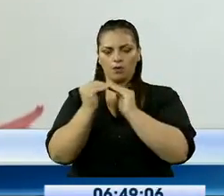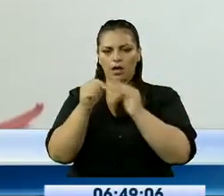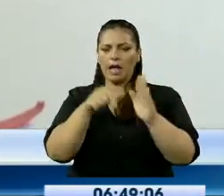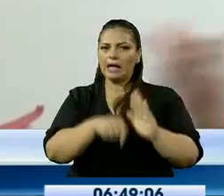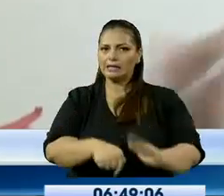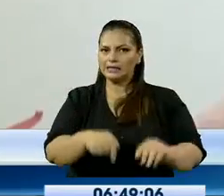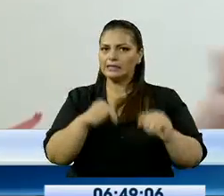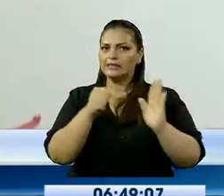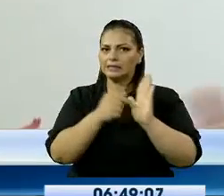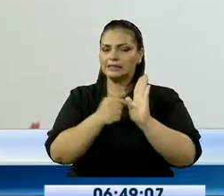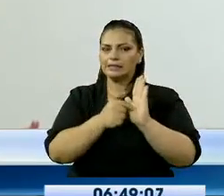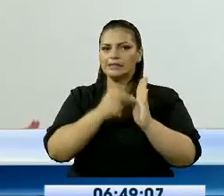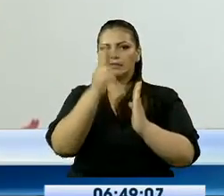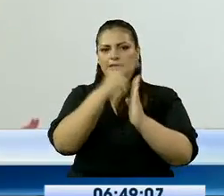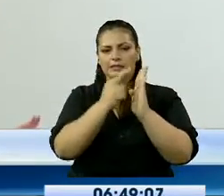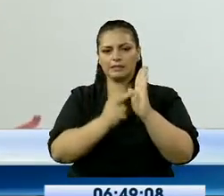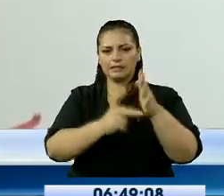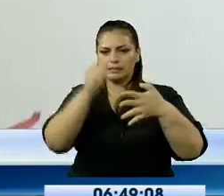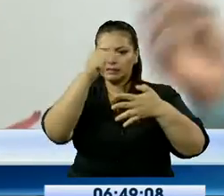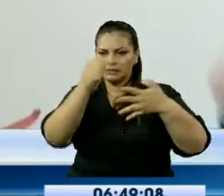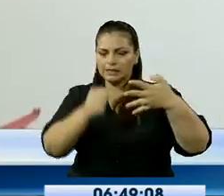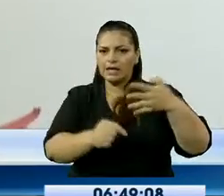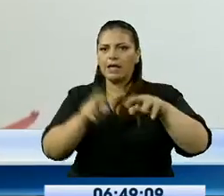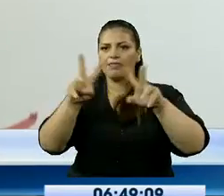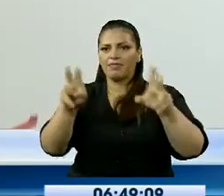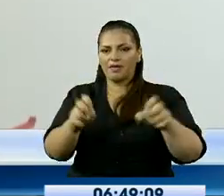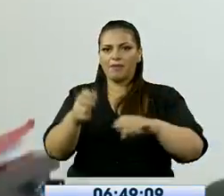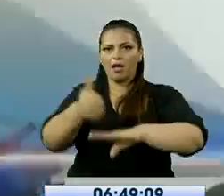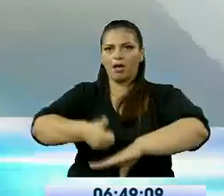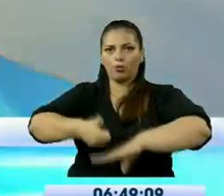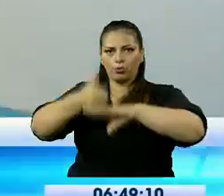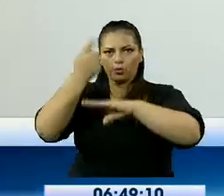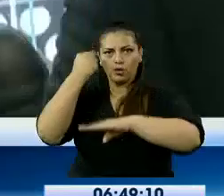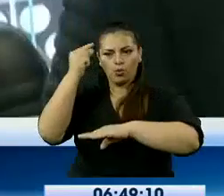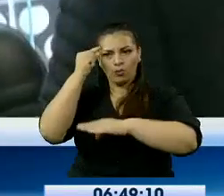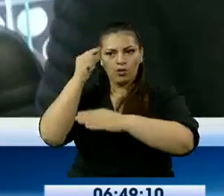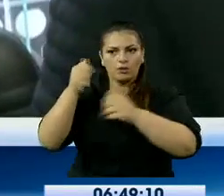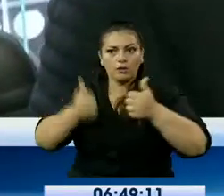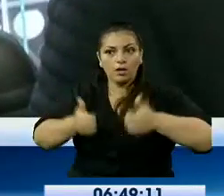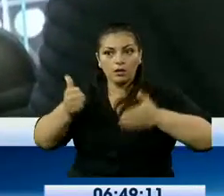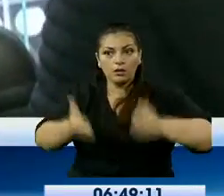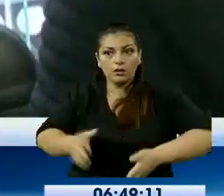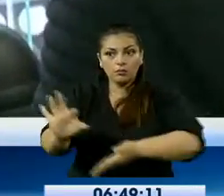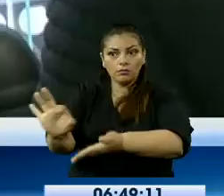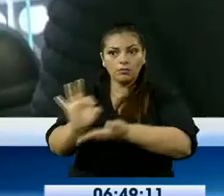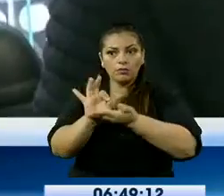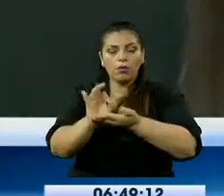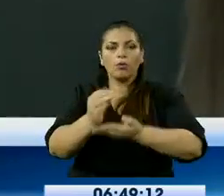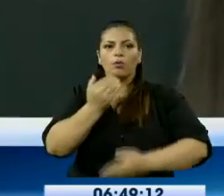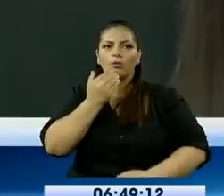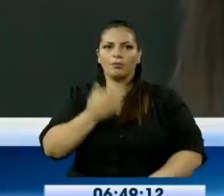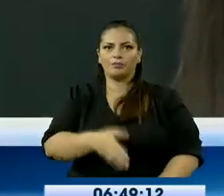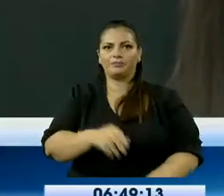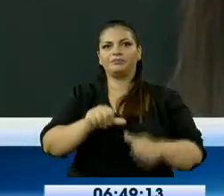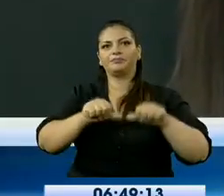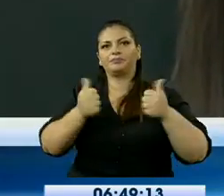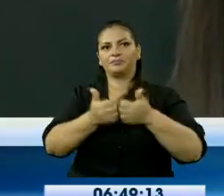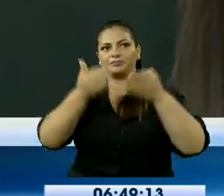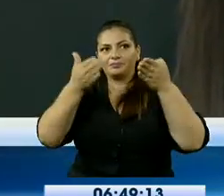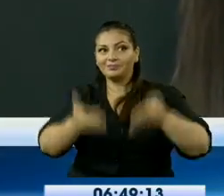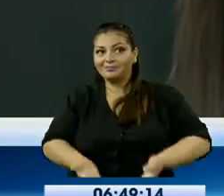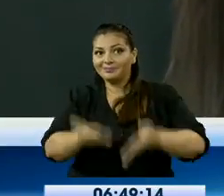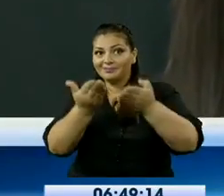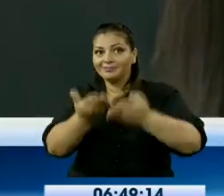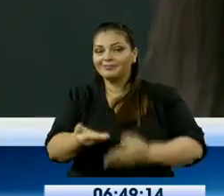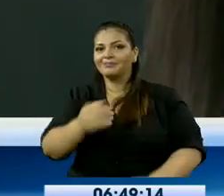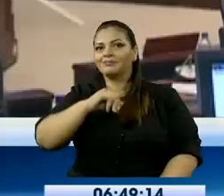para y las inhabilidades para ser candidato, y la Ley de Servicio Público. Para la asambleísta Jimena Ponce, el objetivo de incluir la pregunta en